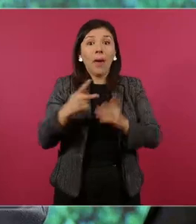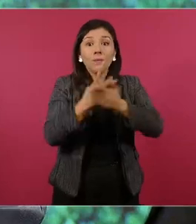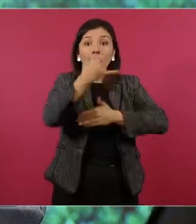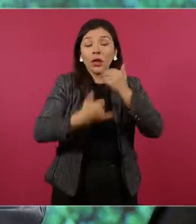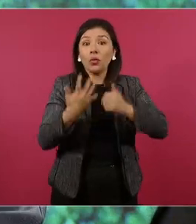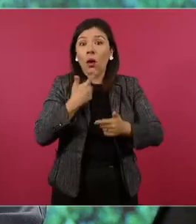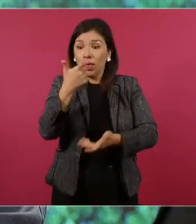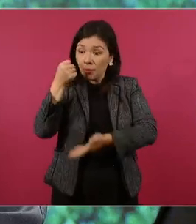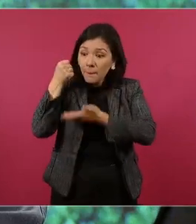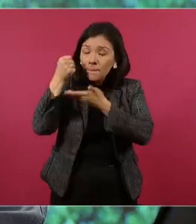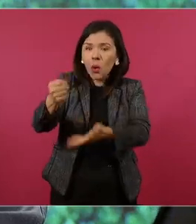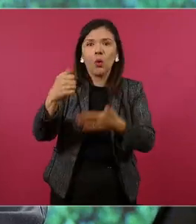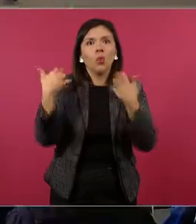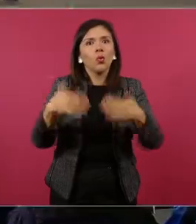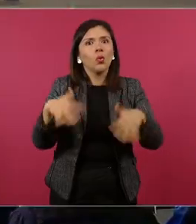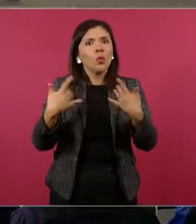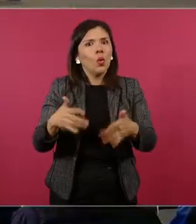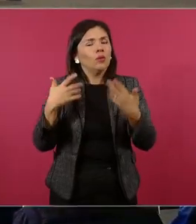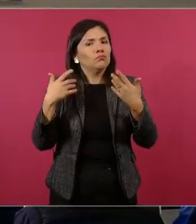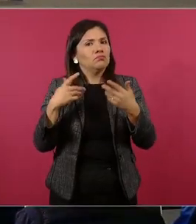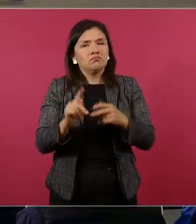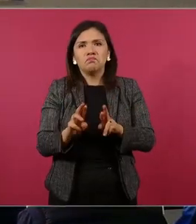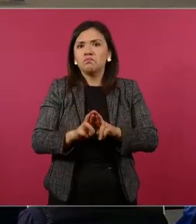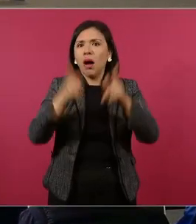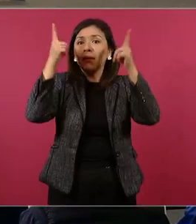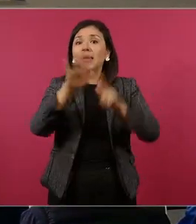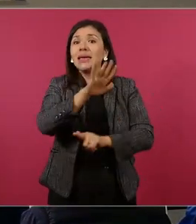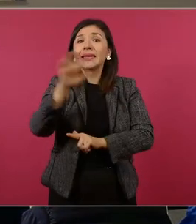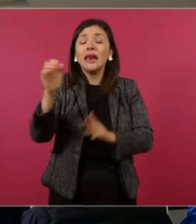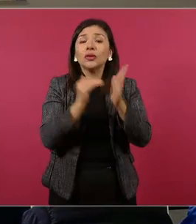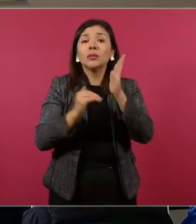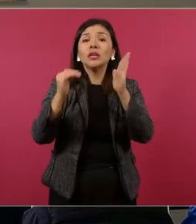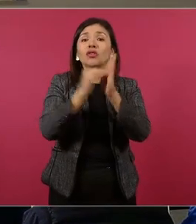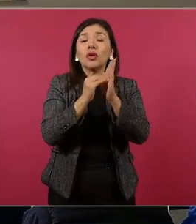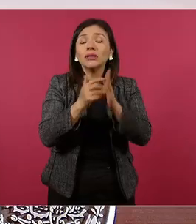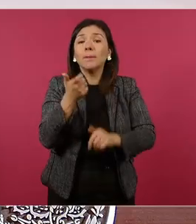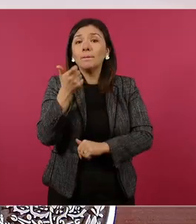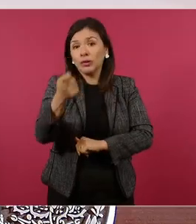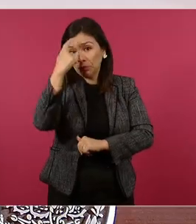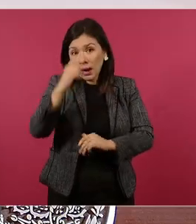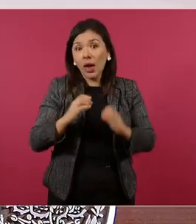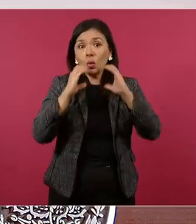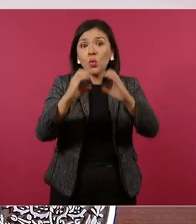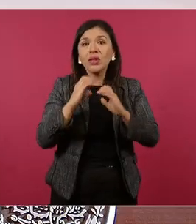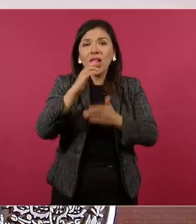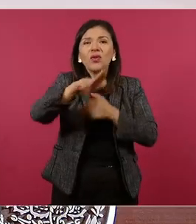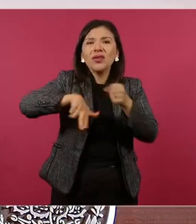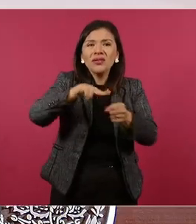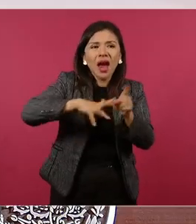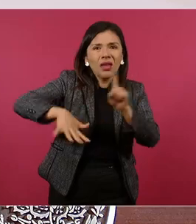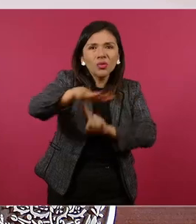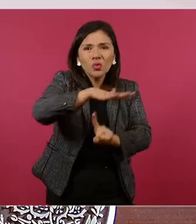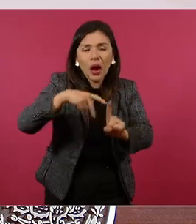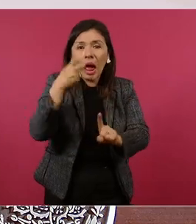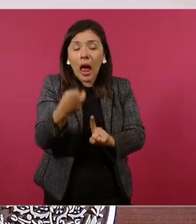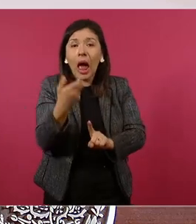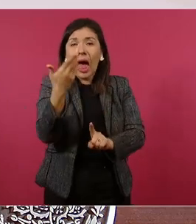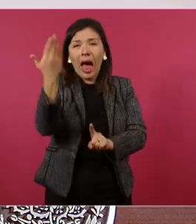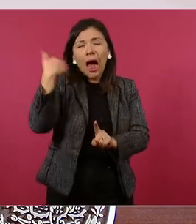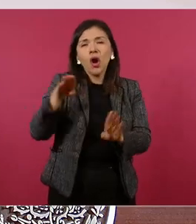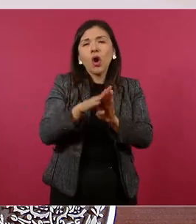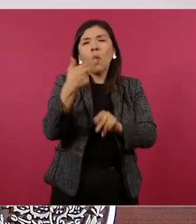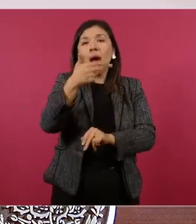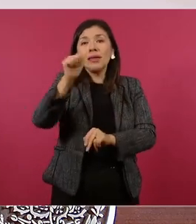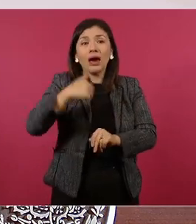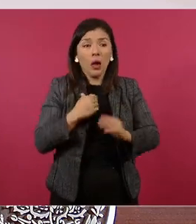inversión histórica en cuanto a mitigación ambiental millones de pesos y estamos por cada hectárea que estábamos que estamos